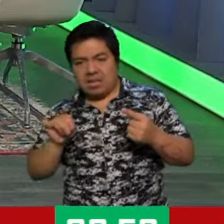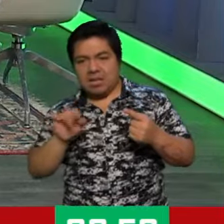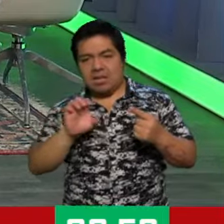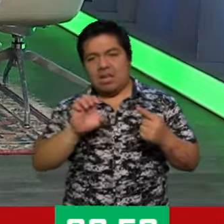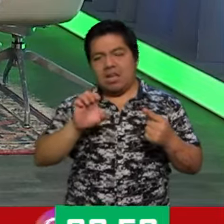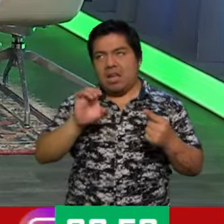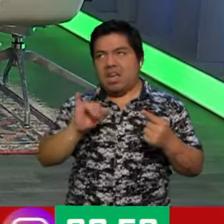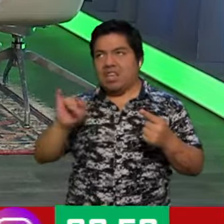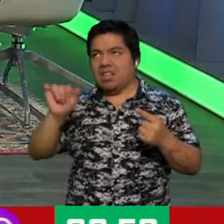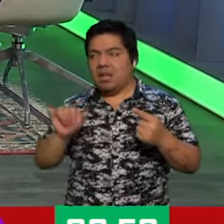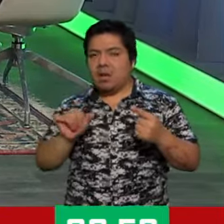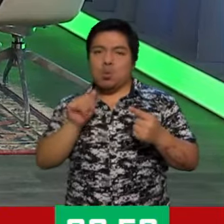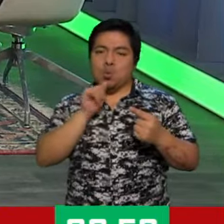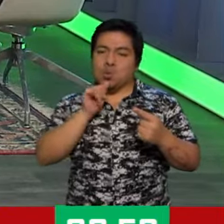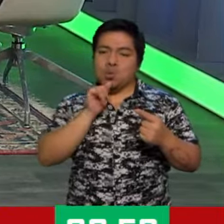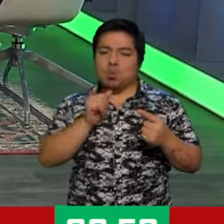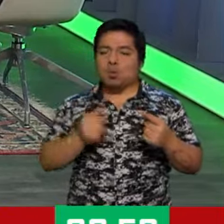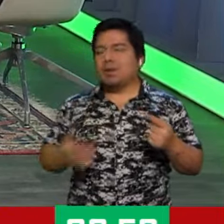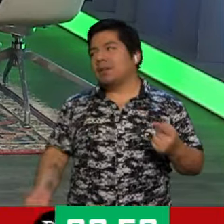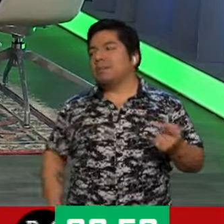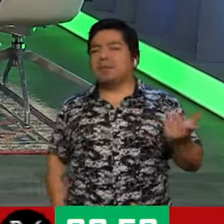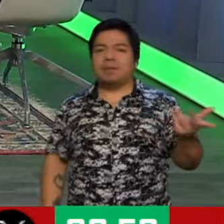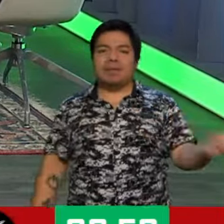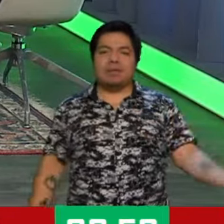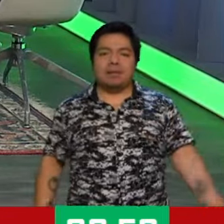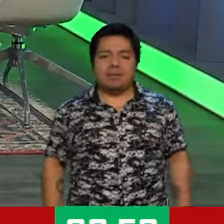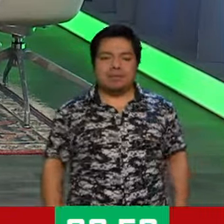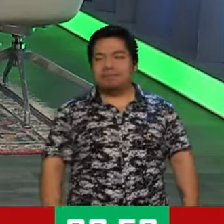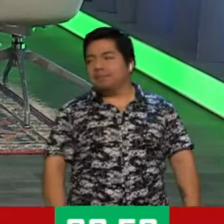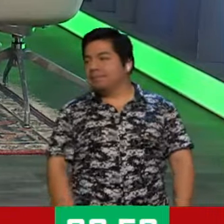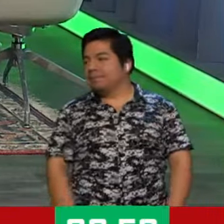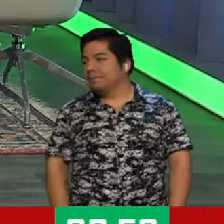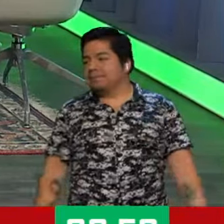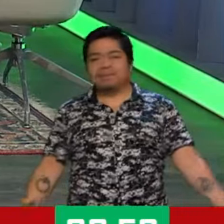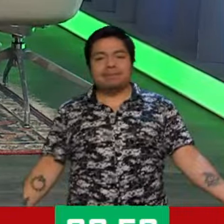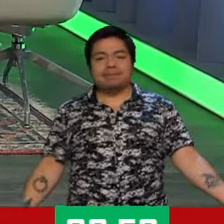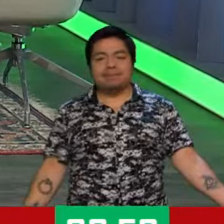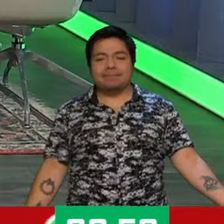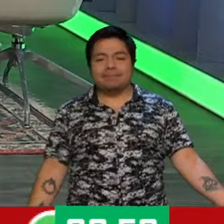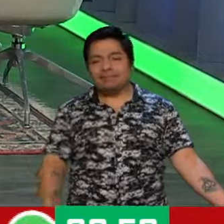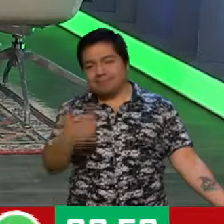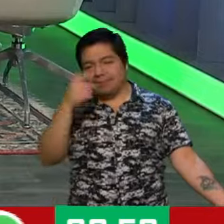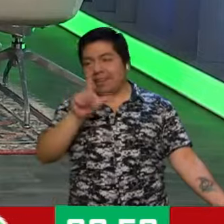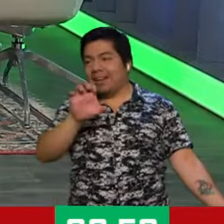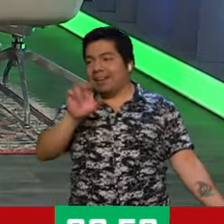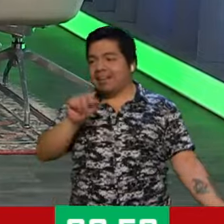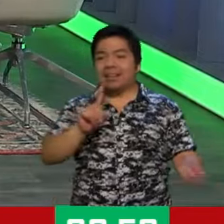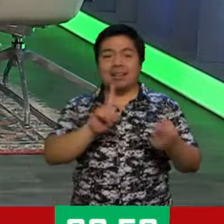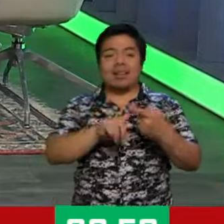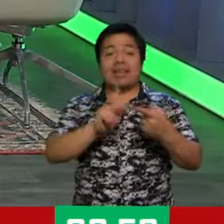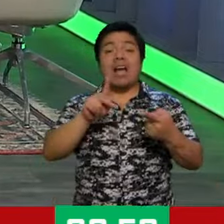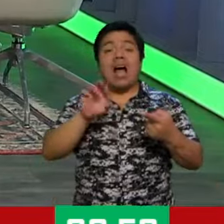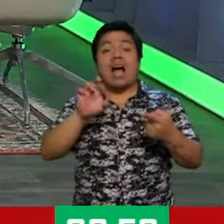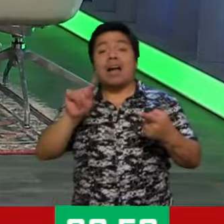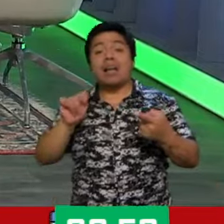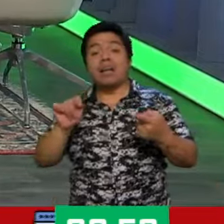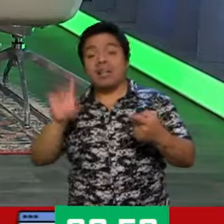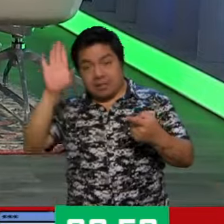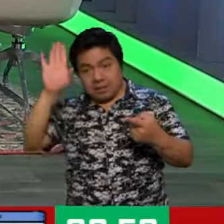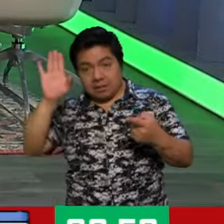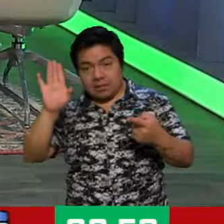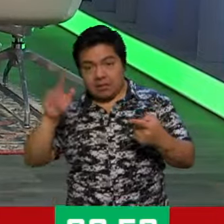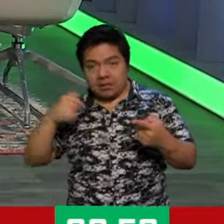vino. Eitan no vino. ¡Oh, pues Tache. Es con el que empezamos y no viene! ¡Karev! ¡Saludos a Eitan! ¿Karev? ¿Karev? Ahí está. Darev, soy